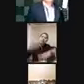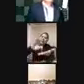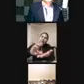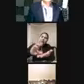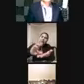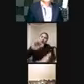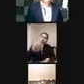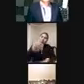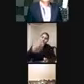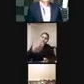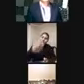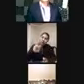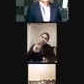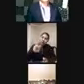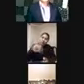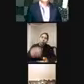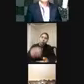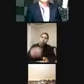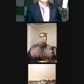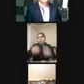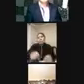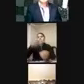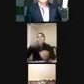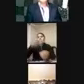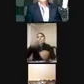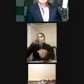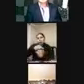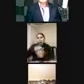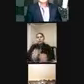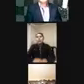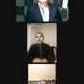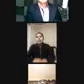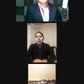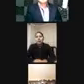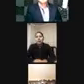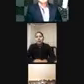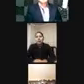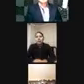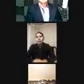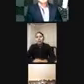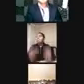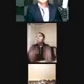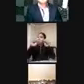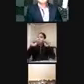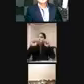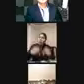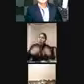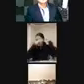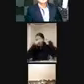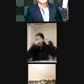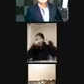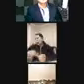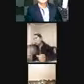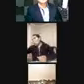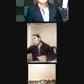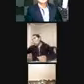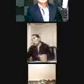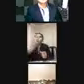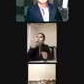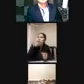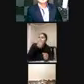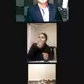para que sea menos frecuente es nomás intentar que el niño haga otro tipo de sonidos, que haga sonidos con la boca, porque como les digo, hacen usualmente sonidos como